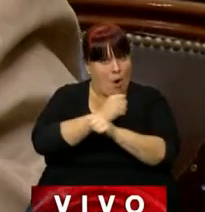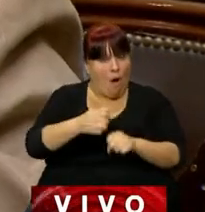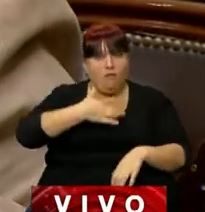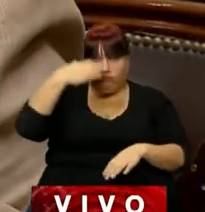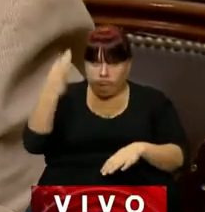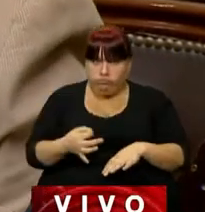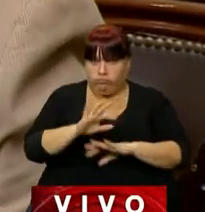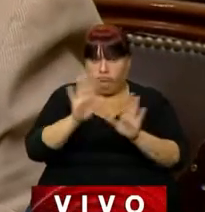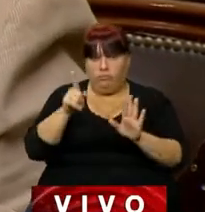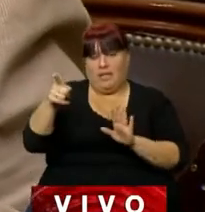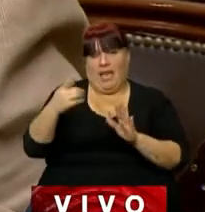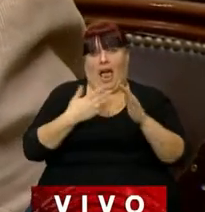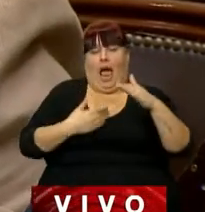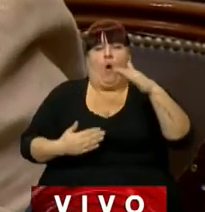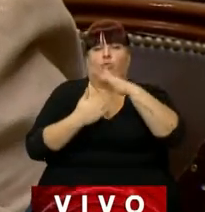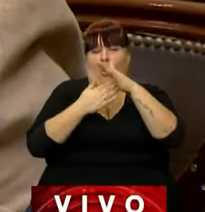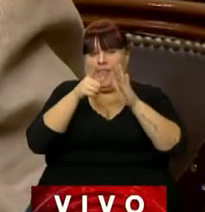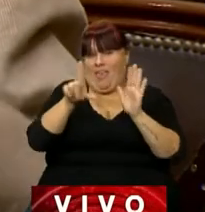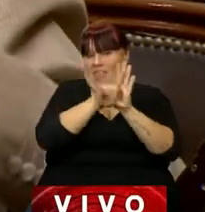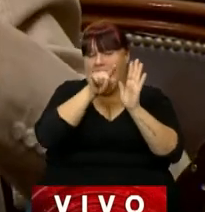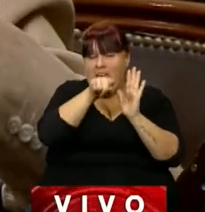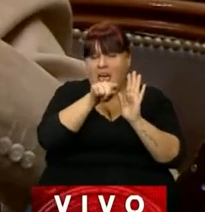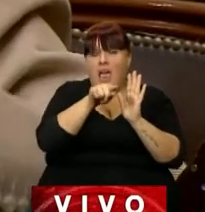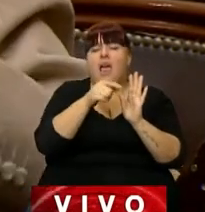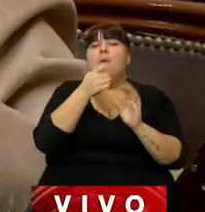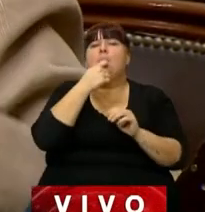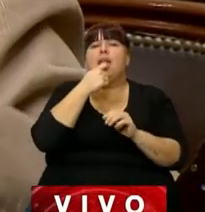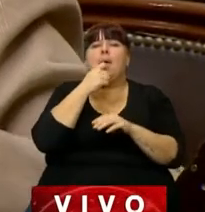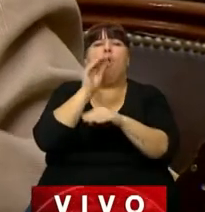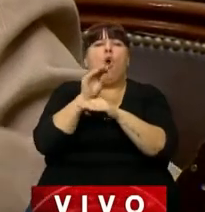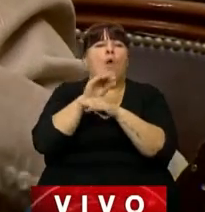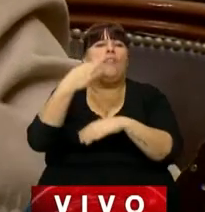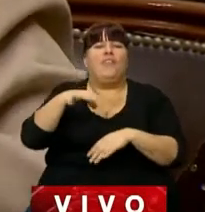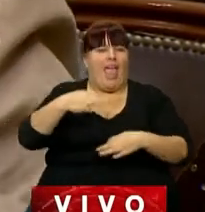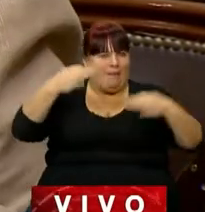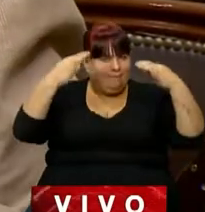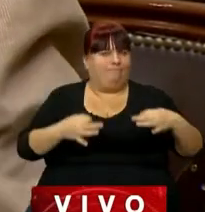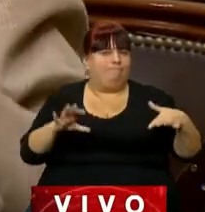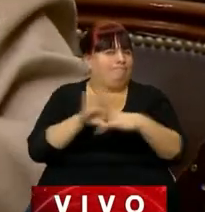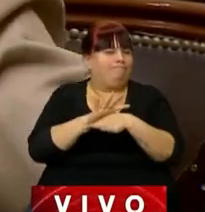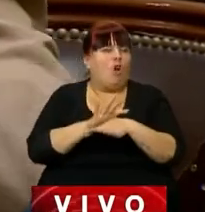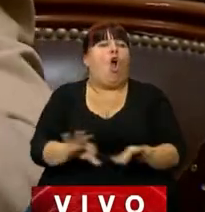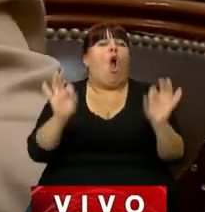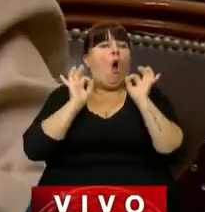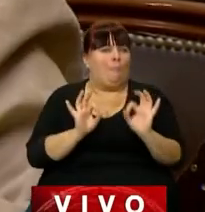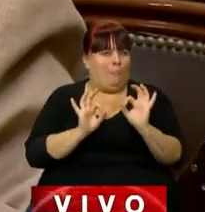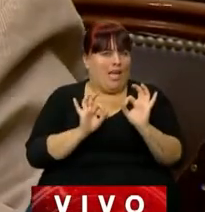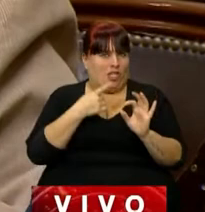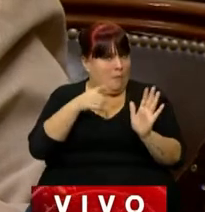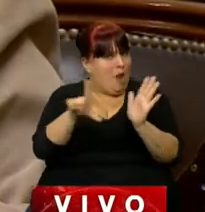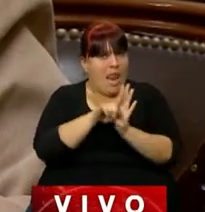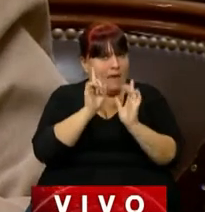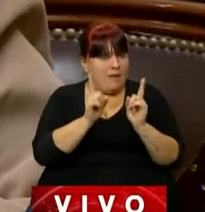aplicación por parte de las autoridades de aplicación de que la cobertura debe ser efectivamente integral, como dice la